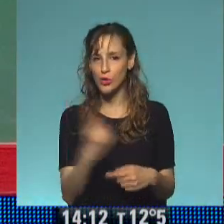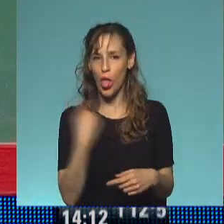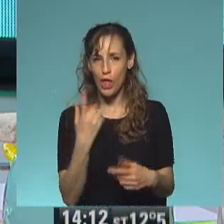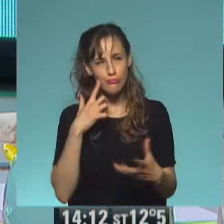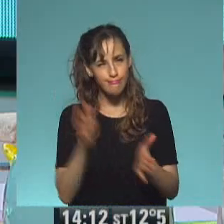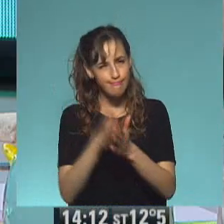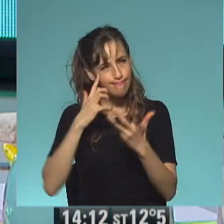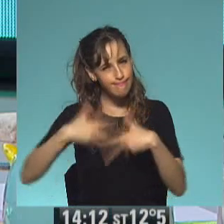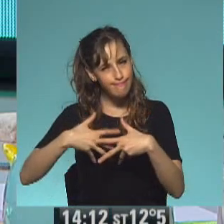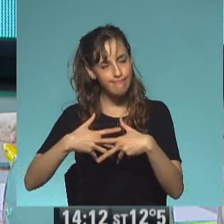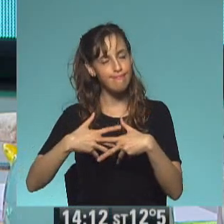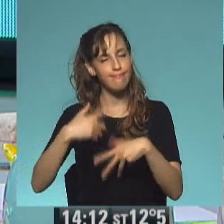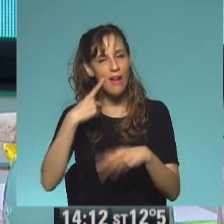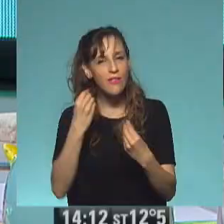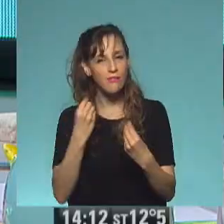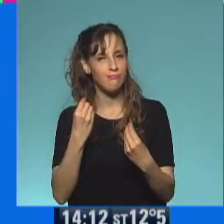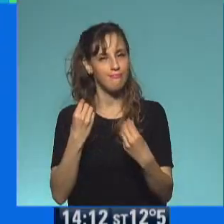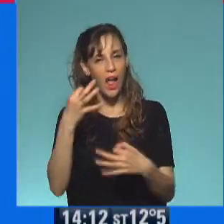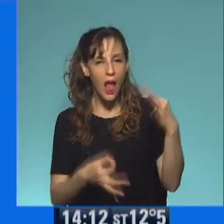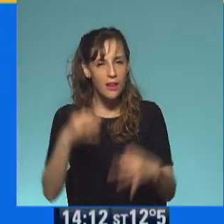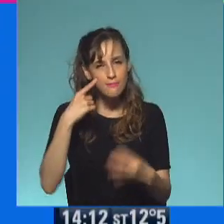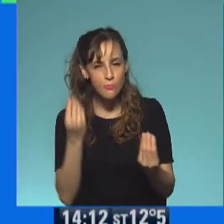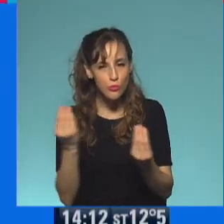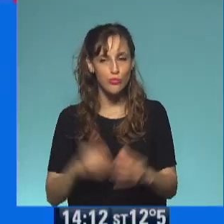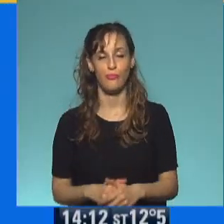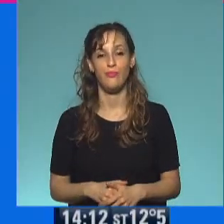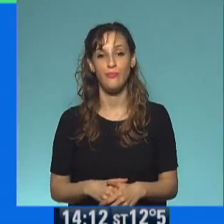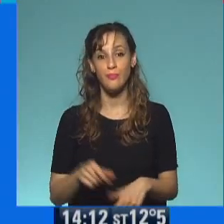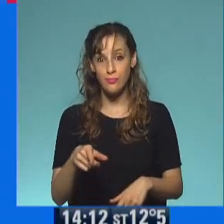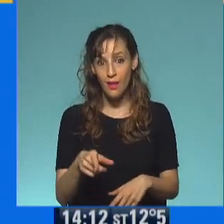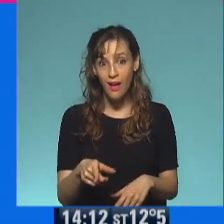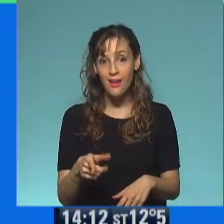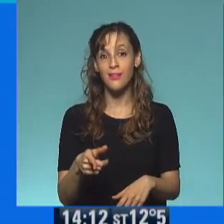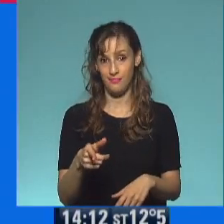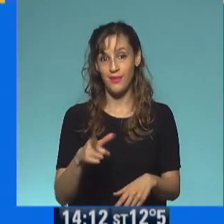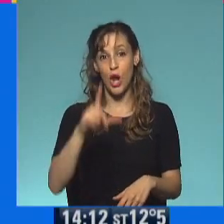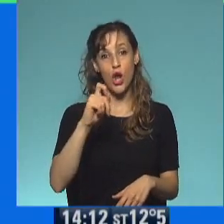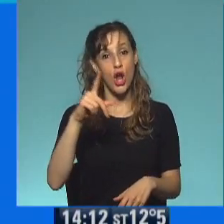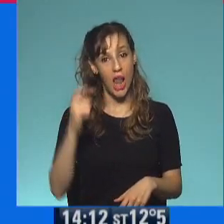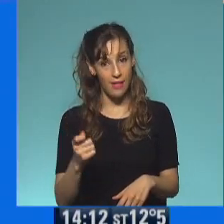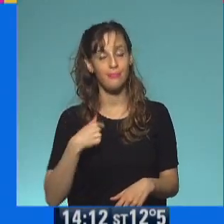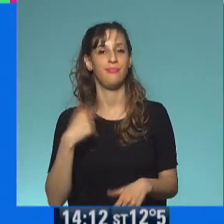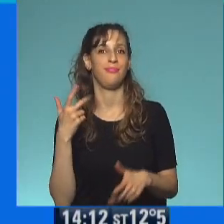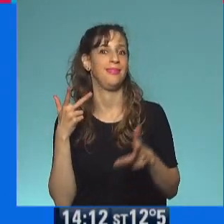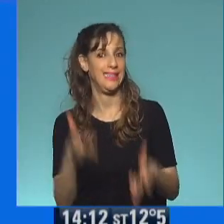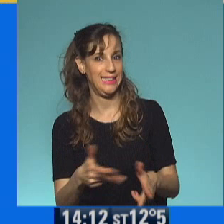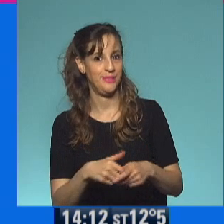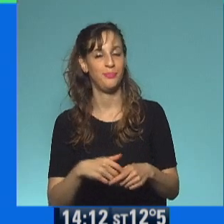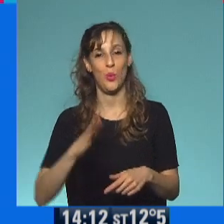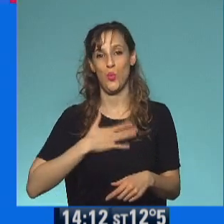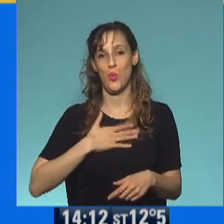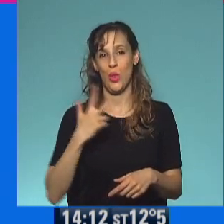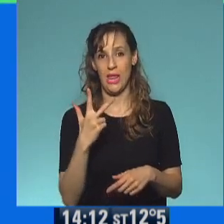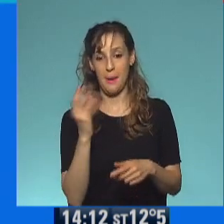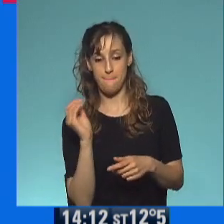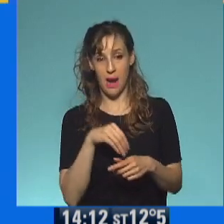todas. Perfecto. Vamos a ver las respuestas que mandaron. ¿Qué respuesta mandaron los chicos y las chicas? Ya la tenemos a Lola. Lola. ¿Qué dice? Agregué 3